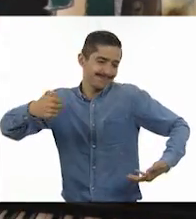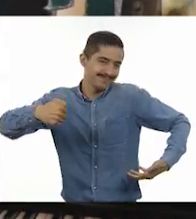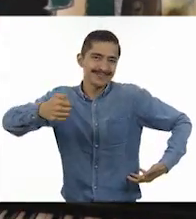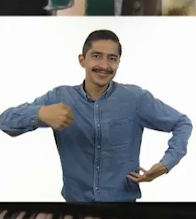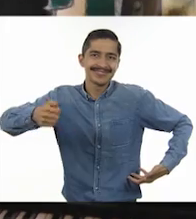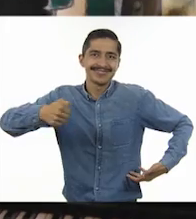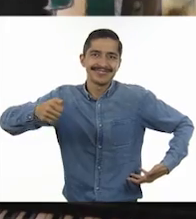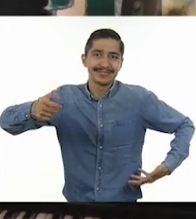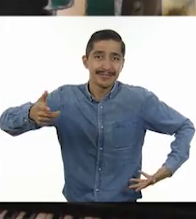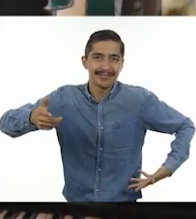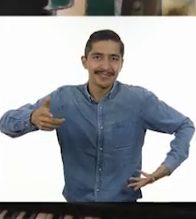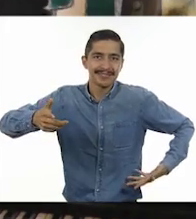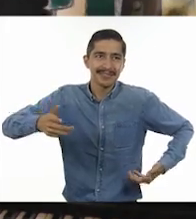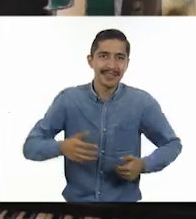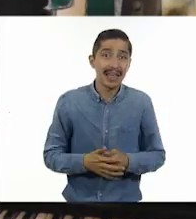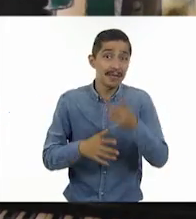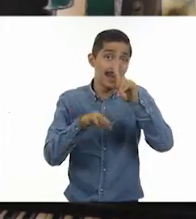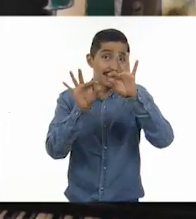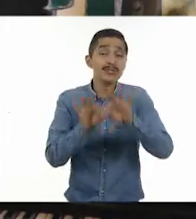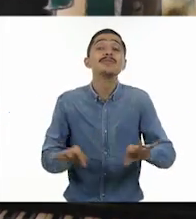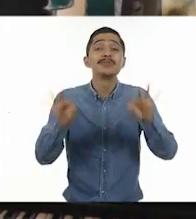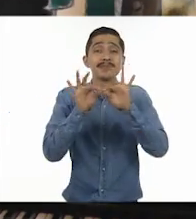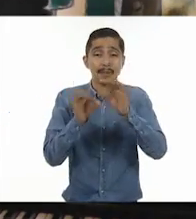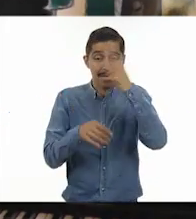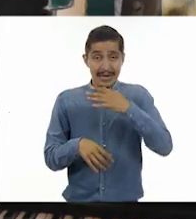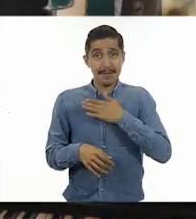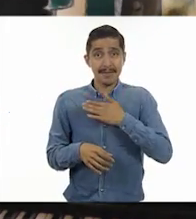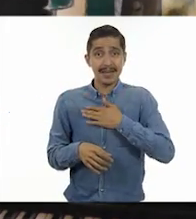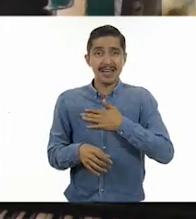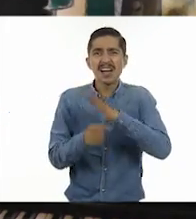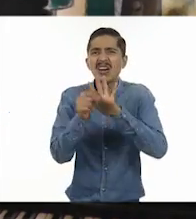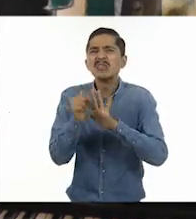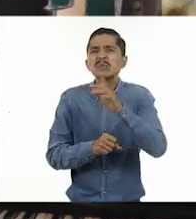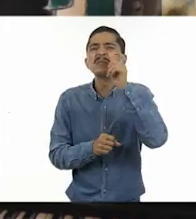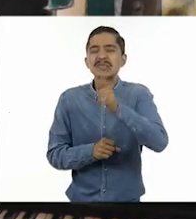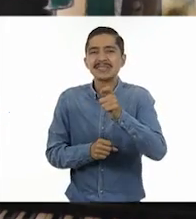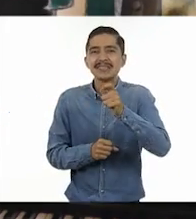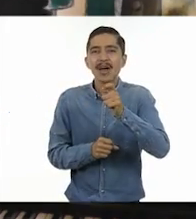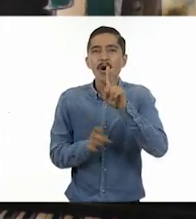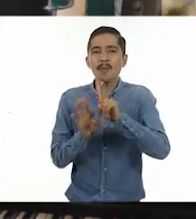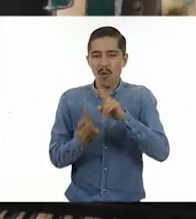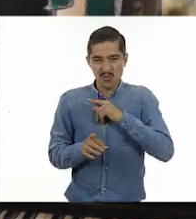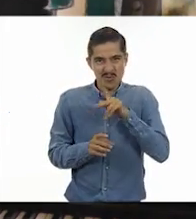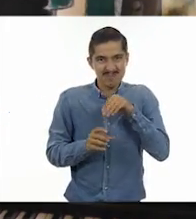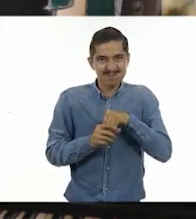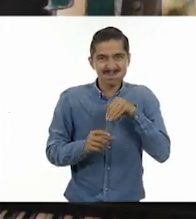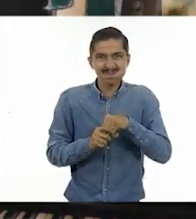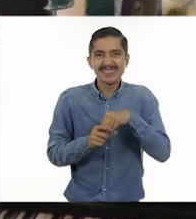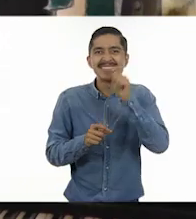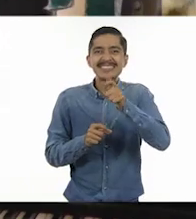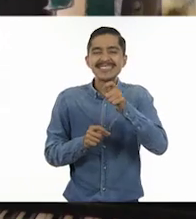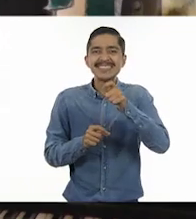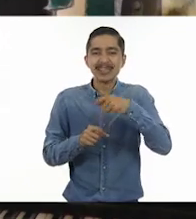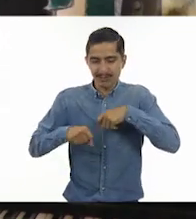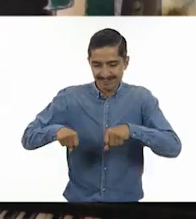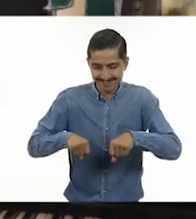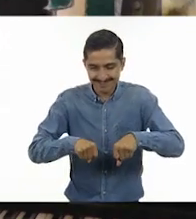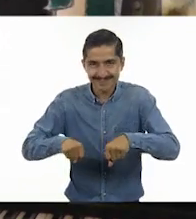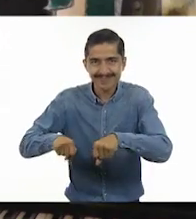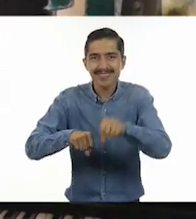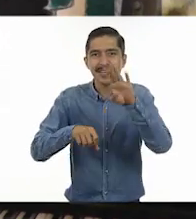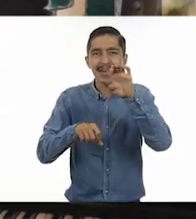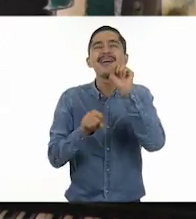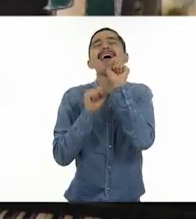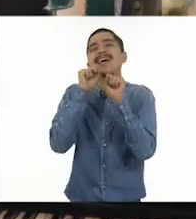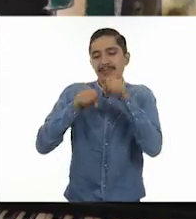Ups. Sobre todo, algo muy importante para mí, y lo cual fue mi arma secreta, fue la carriola. Después de un día